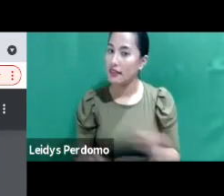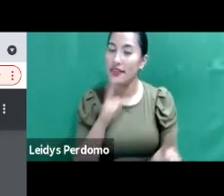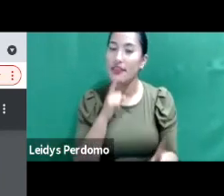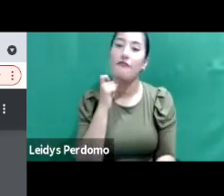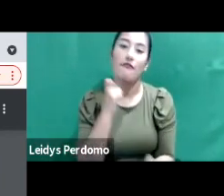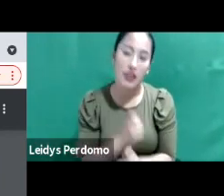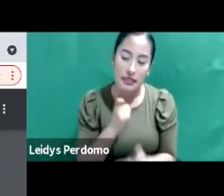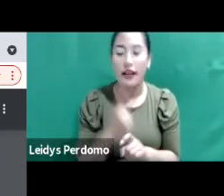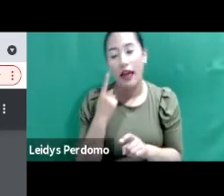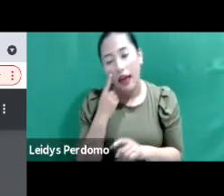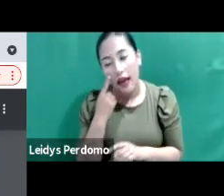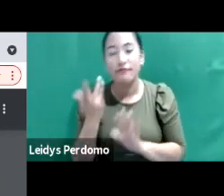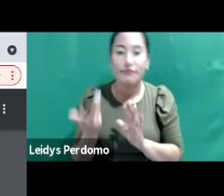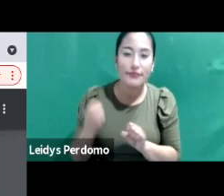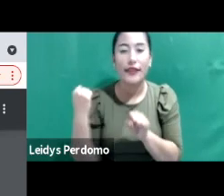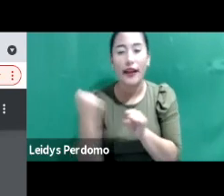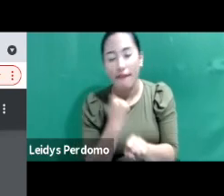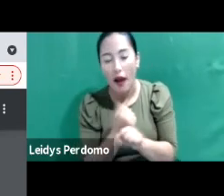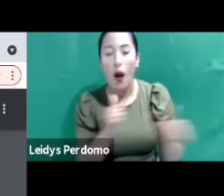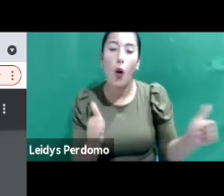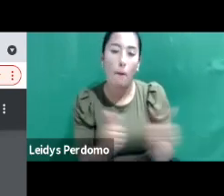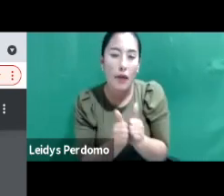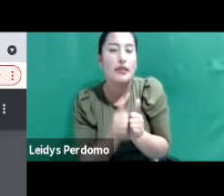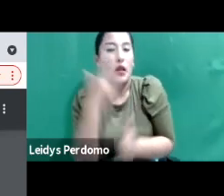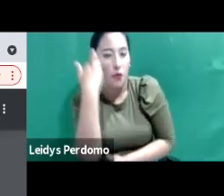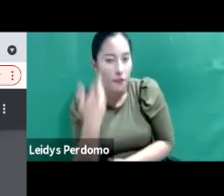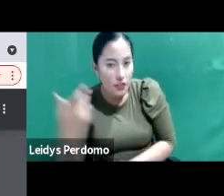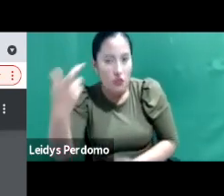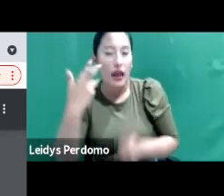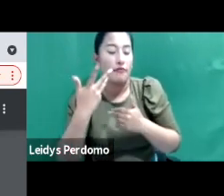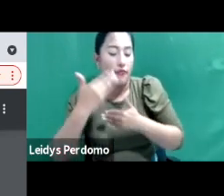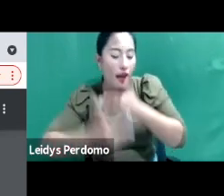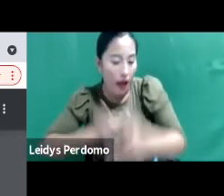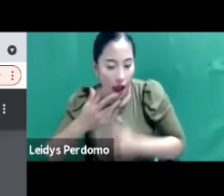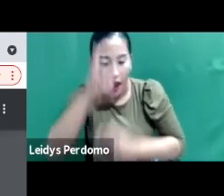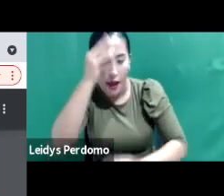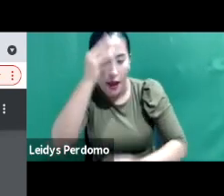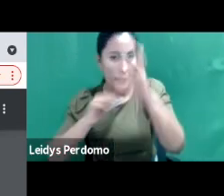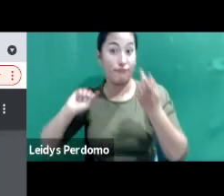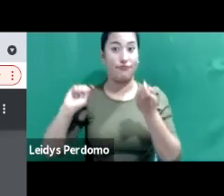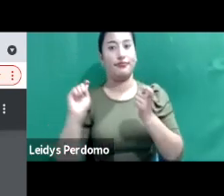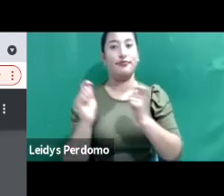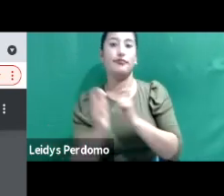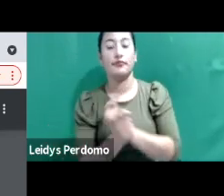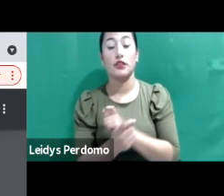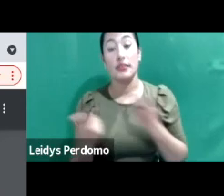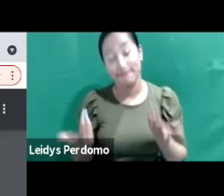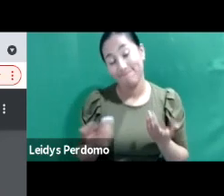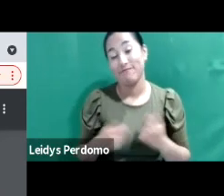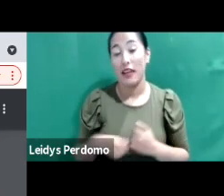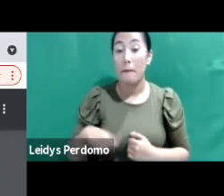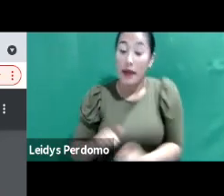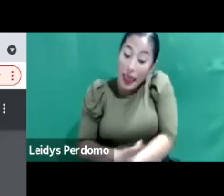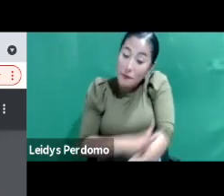implica un trabajo de tipo profesional. Entonces, recordemos que para regular o enseñar a regularnos emocionalmente, pues implica